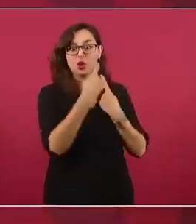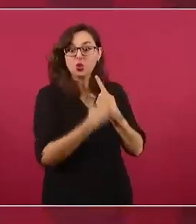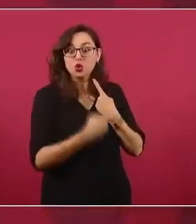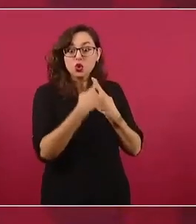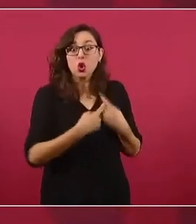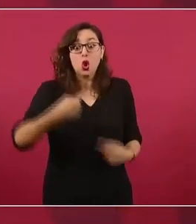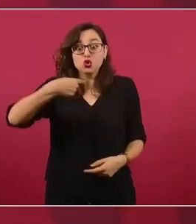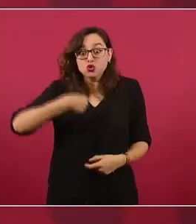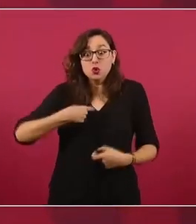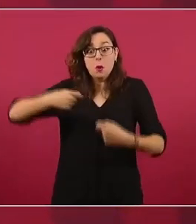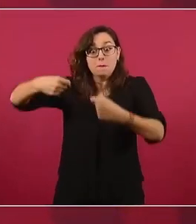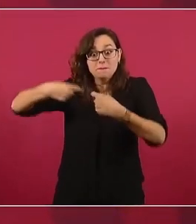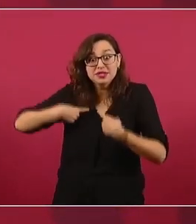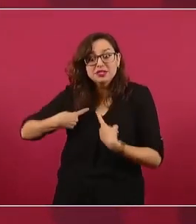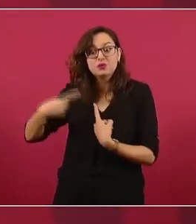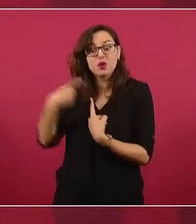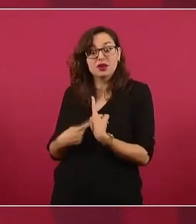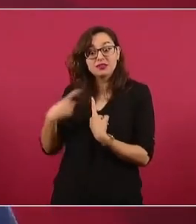meta.